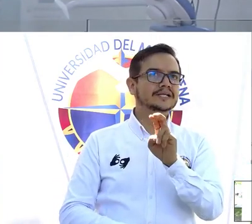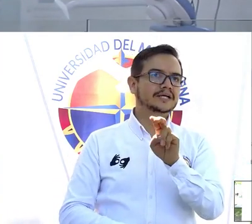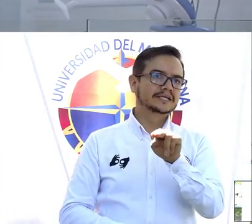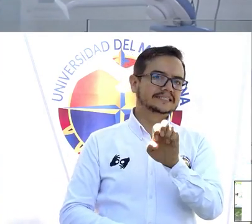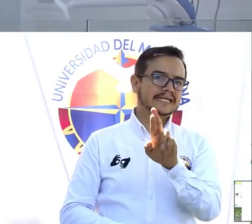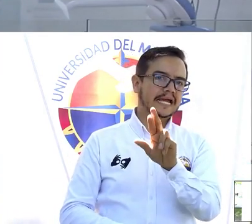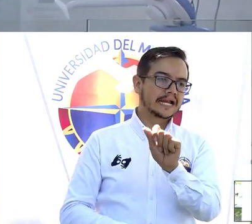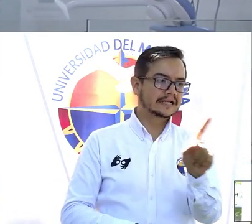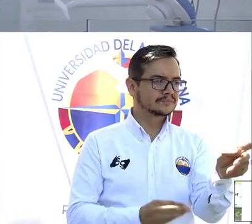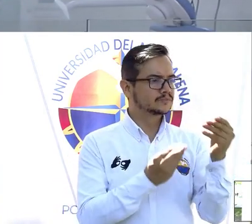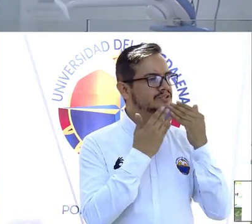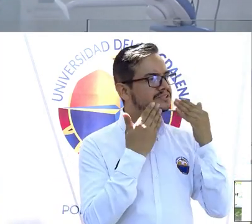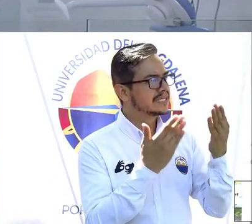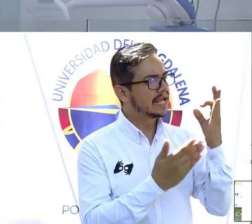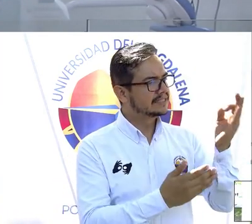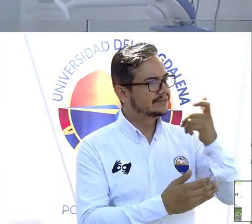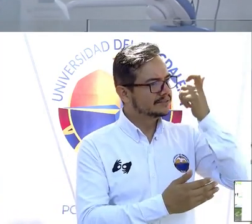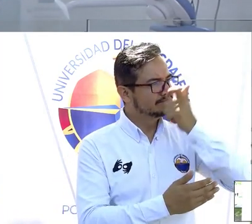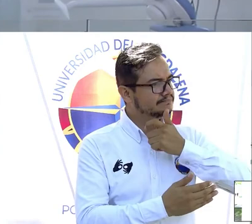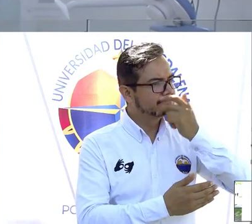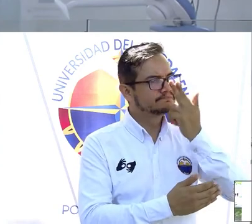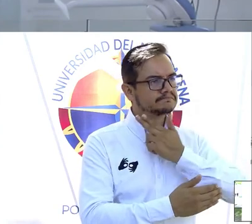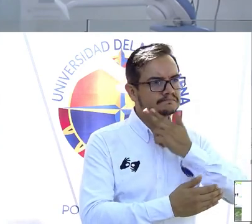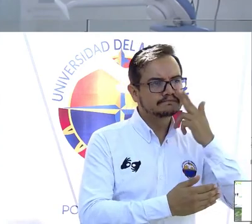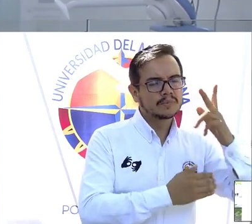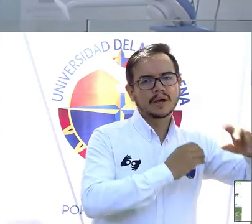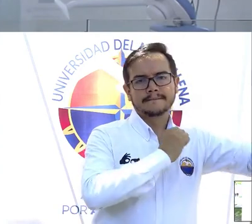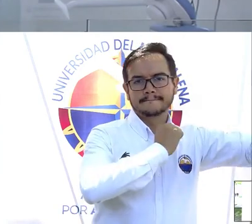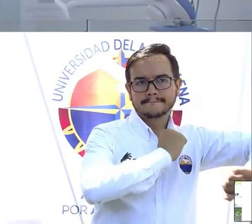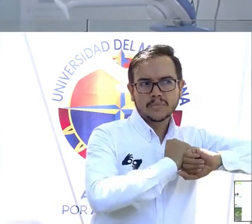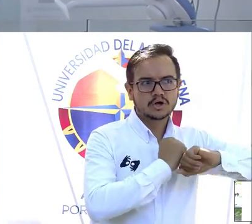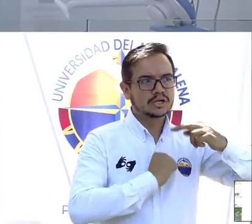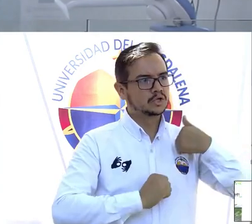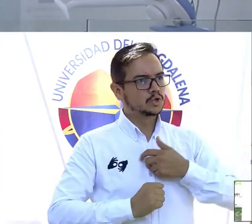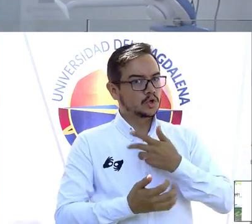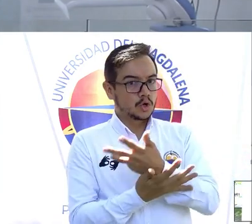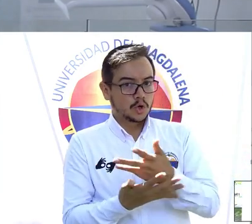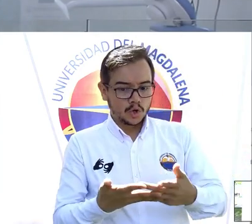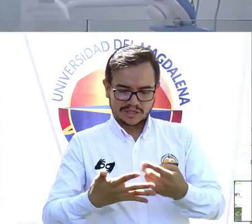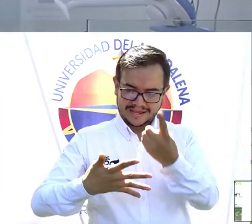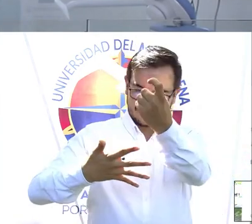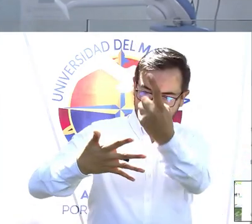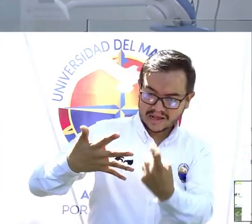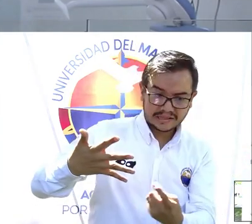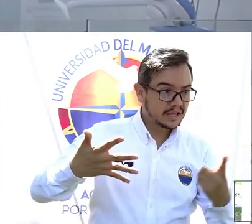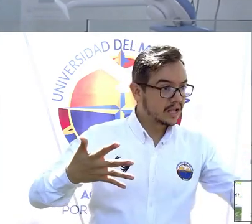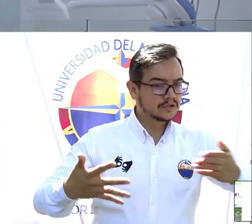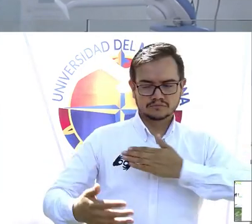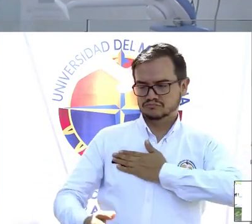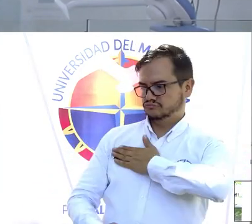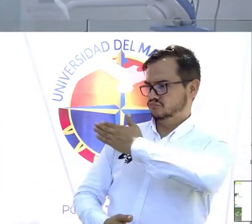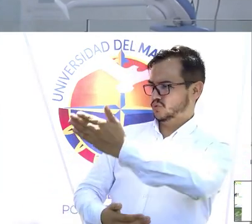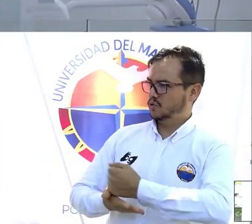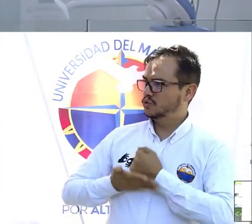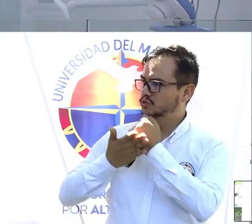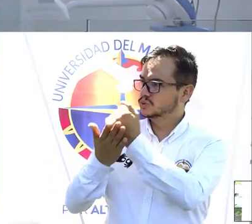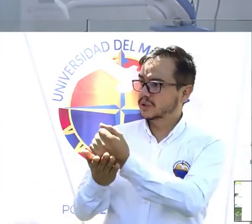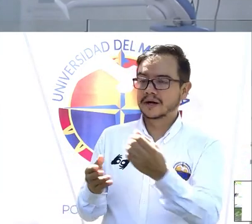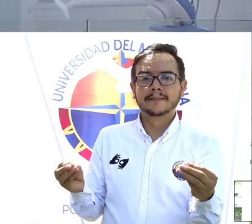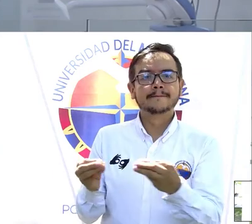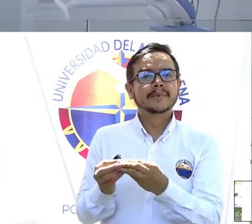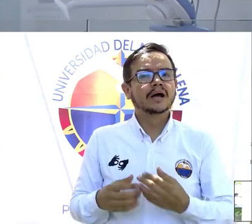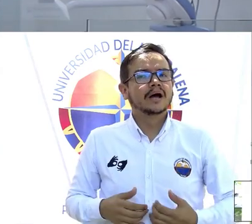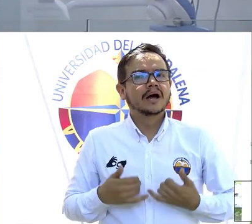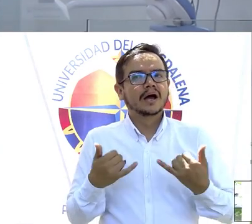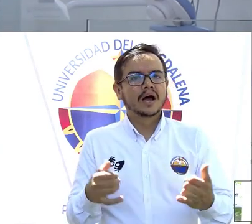de docencia-servicio, a las necesidades que nosotros hemos identificado y por lo tanto en este momento hemos optimizado